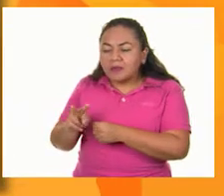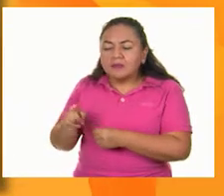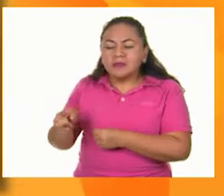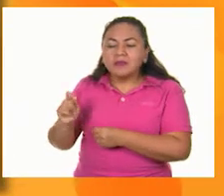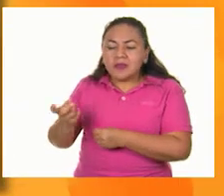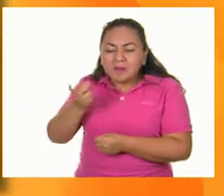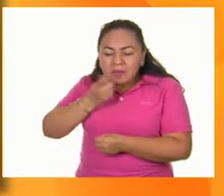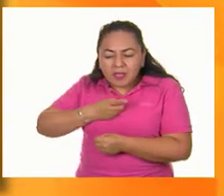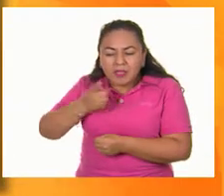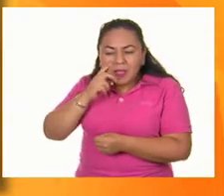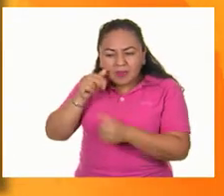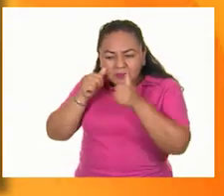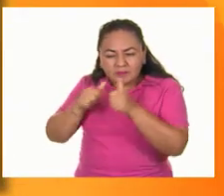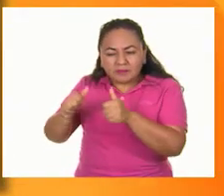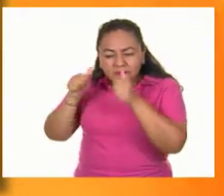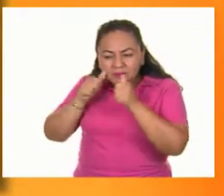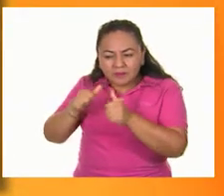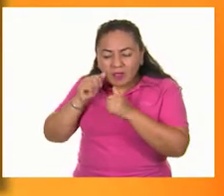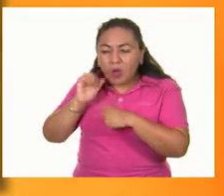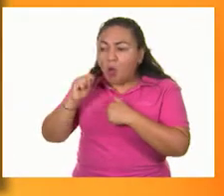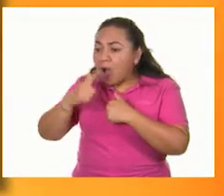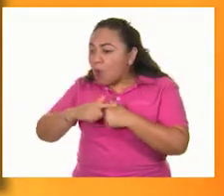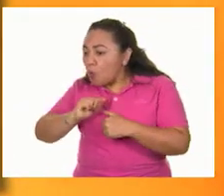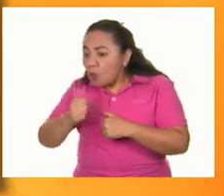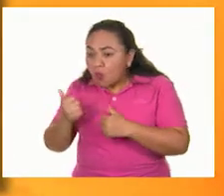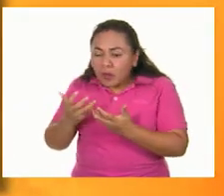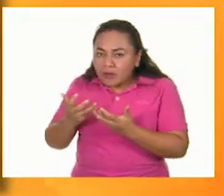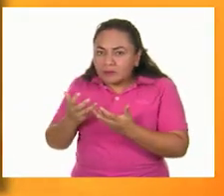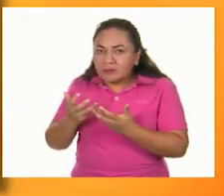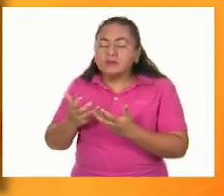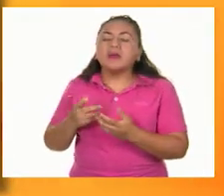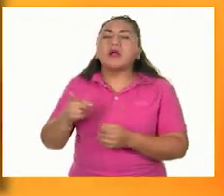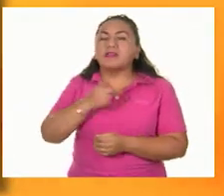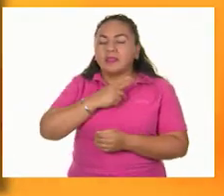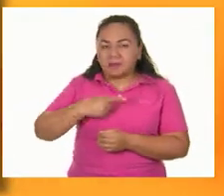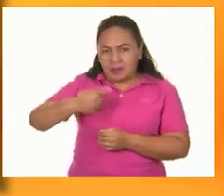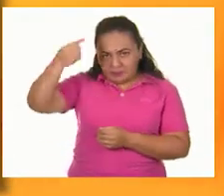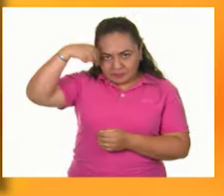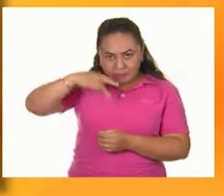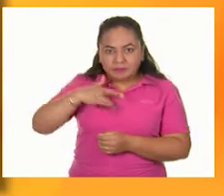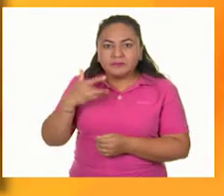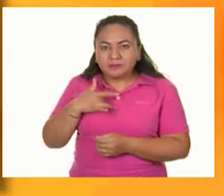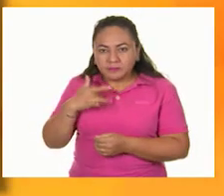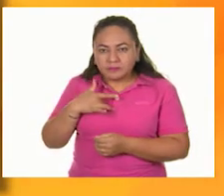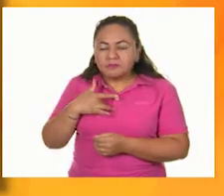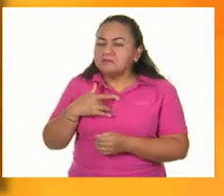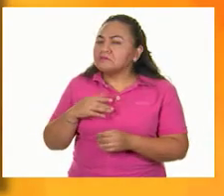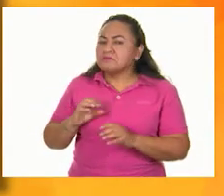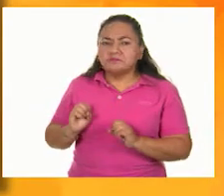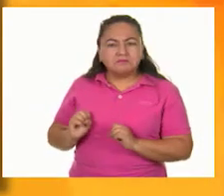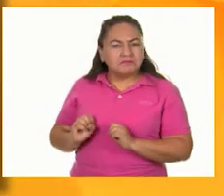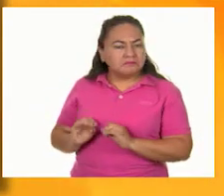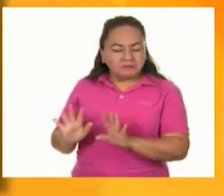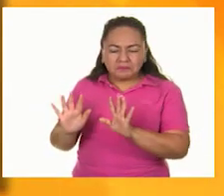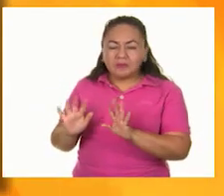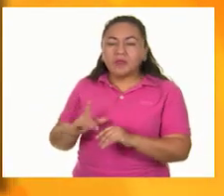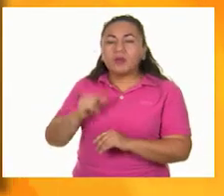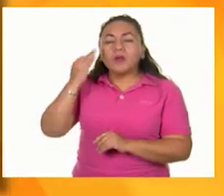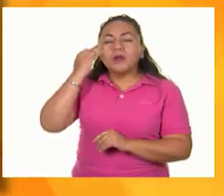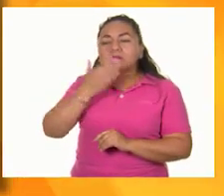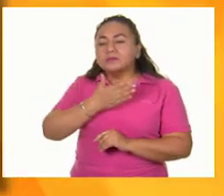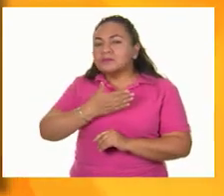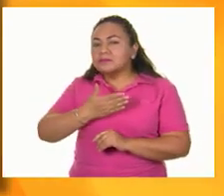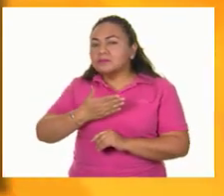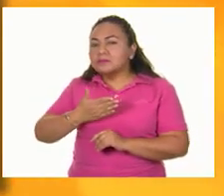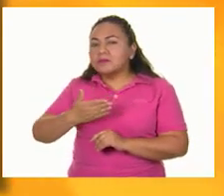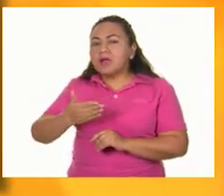escuchas, si tienes el impulso de interrumpir o cualquier otra cosa. Toma conciencia de ello, déjalo pasar y regresa tu